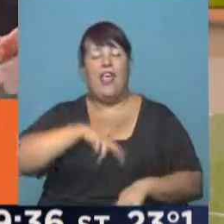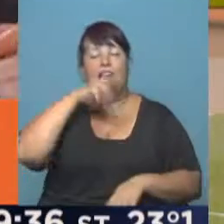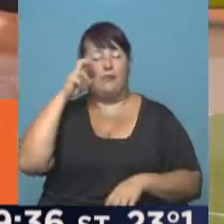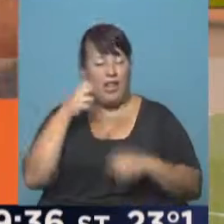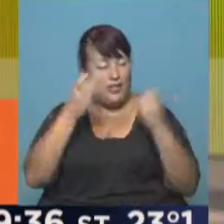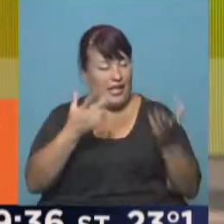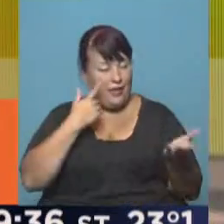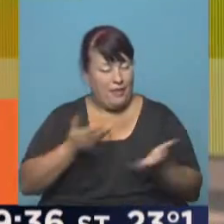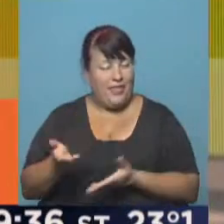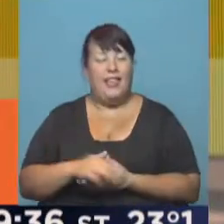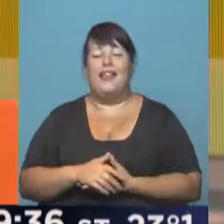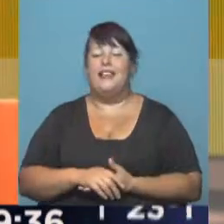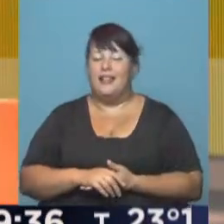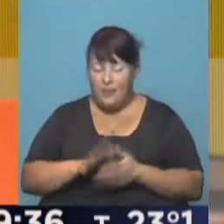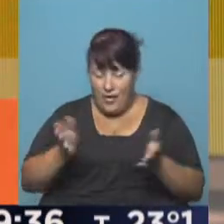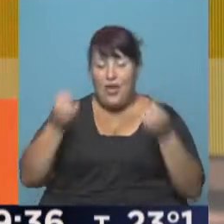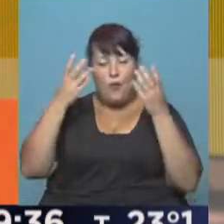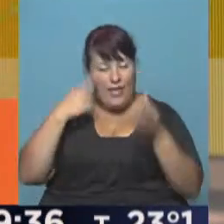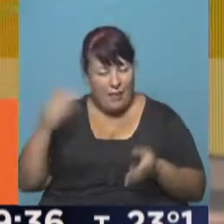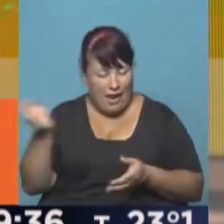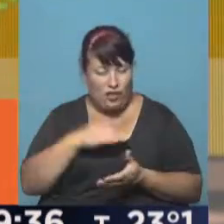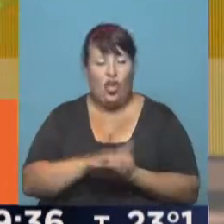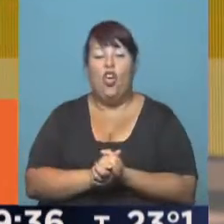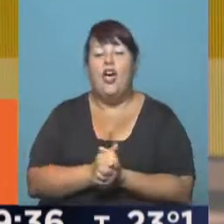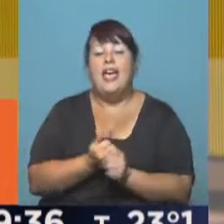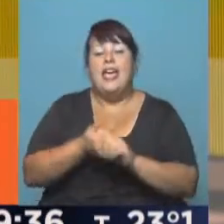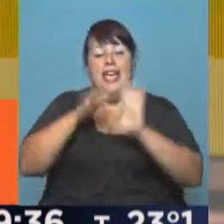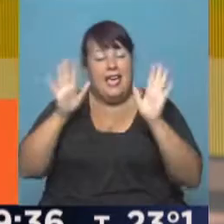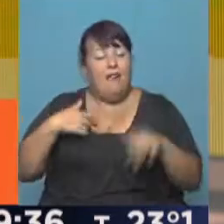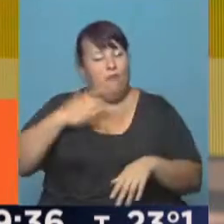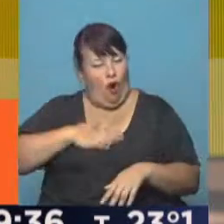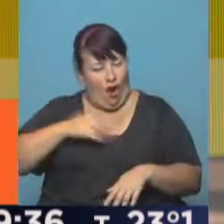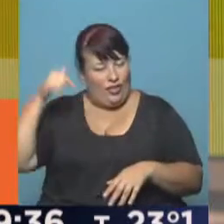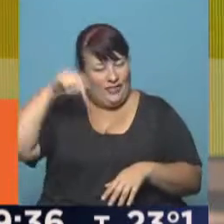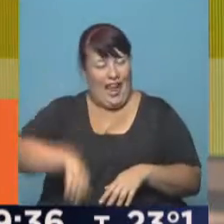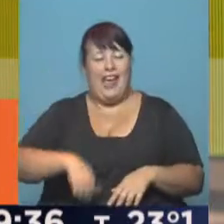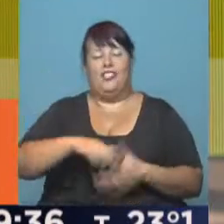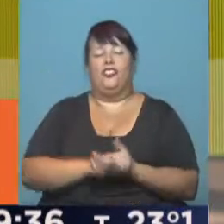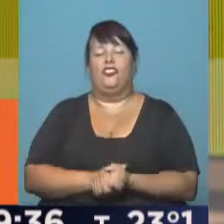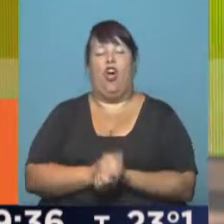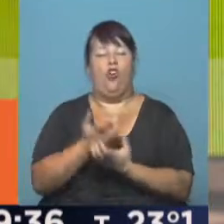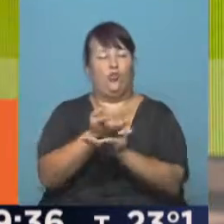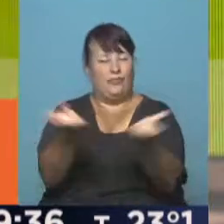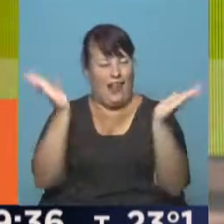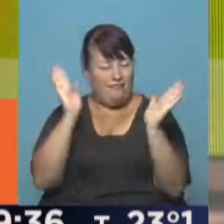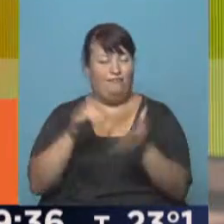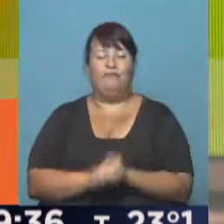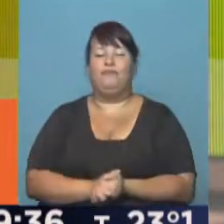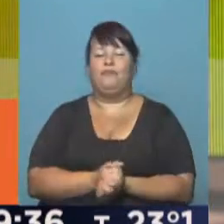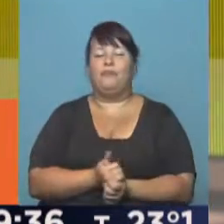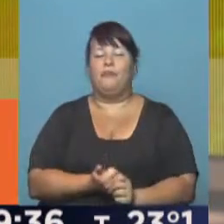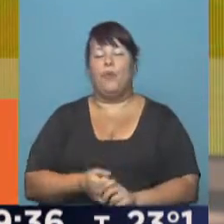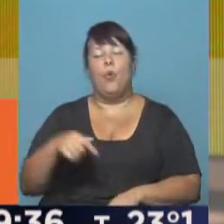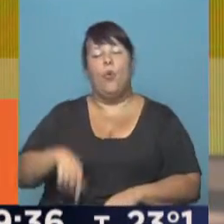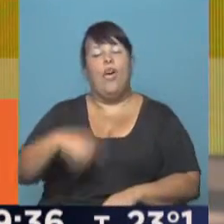Doctora, bienvenida. Sí, buen día a todos y es un gusto poder compartir con todos ustedes